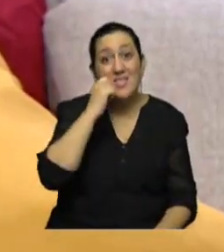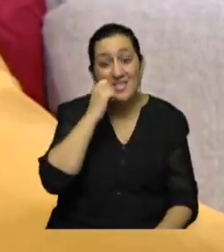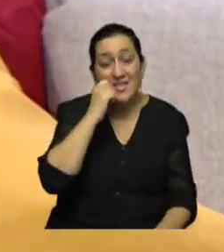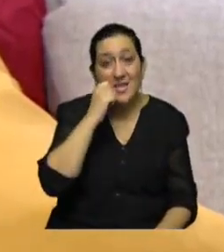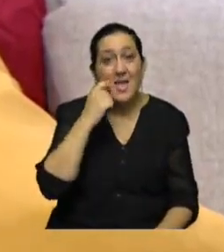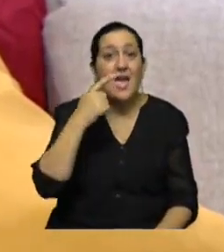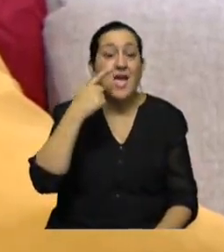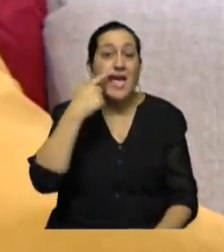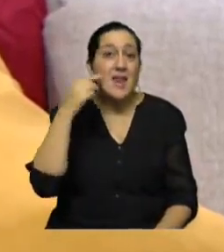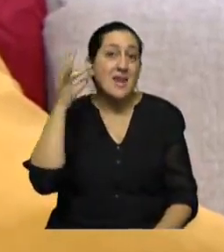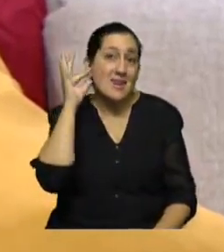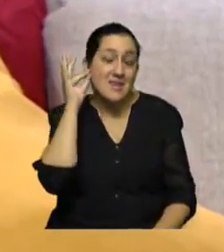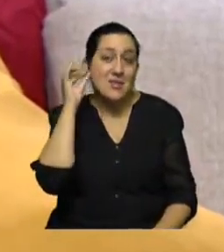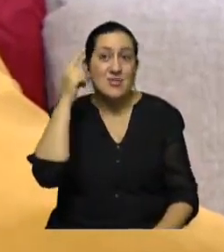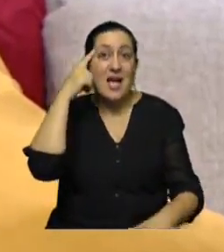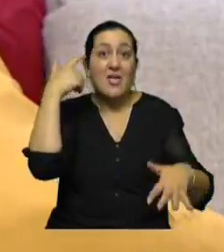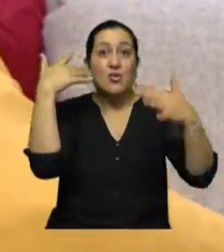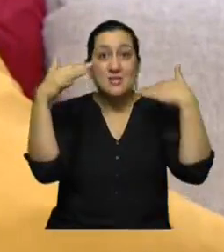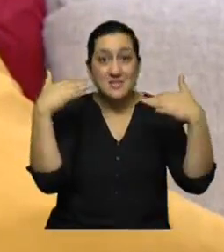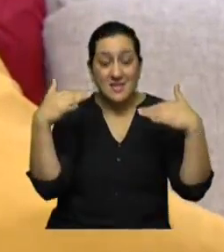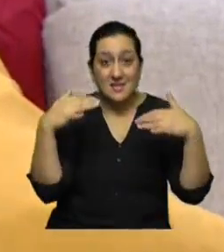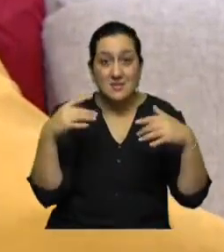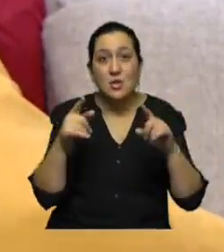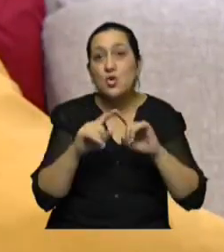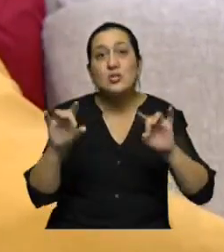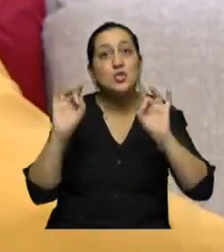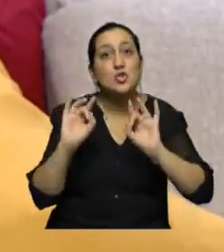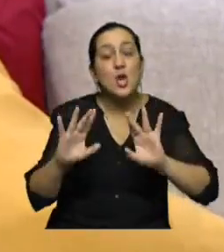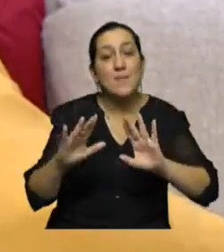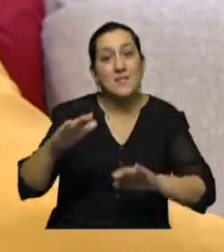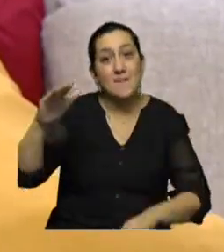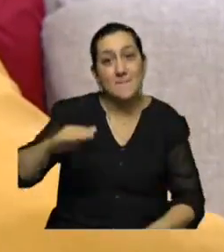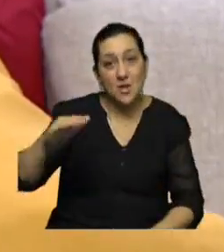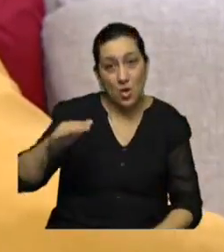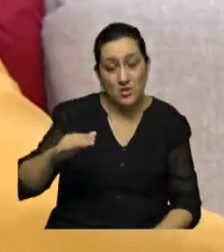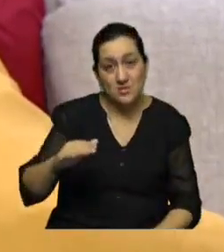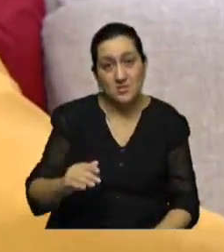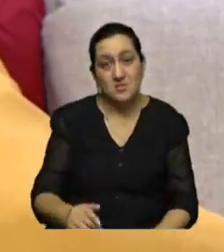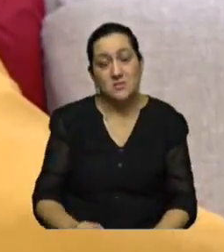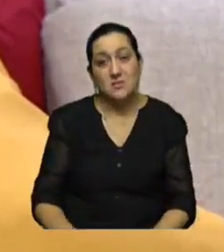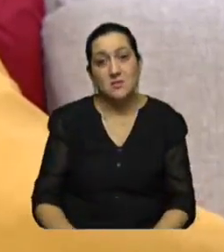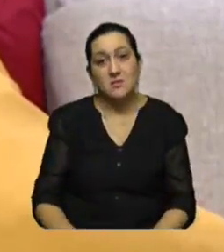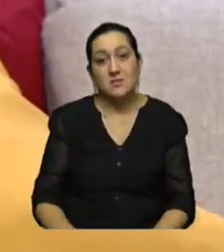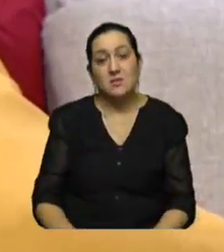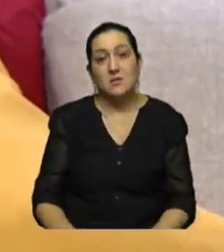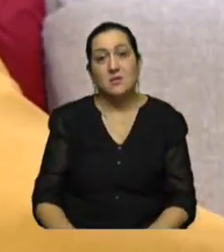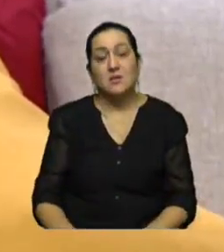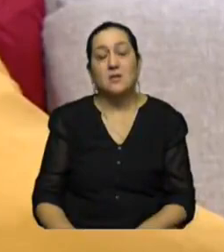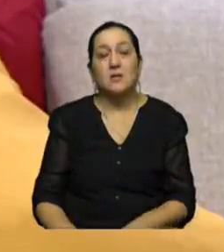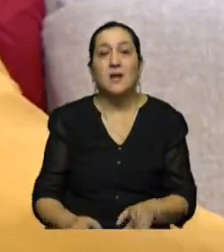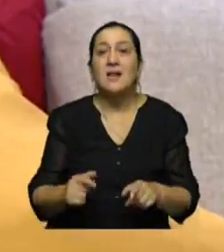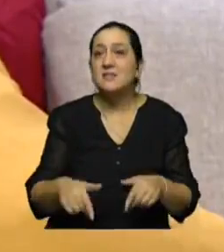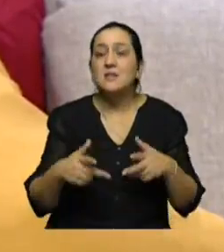niñas, adolescentes, me acuerdo de la Mojigata, no solo menores, cambiemos también, estamos hablando de nuestra infancia, de nuestra juventud. Así lo